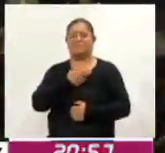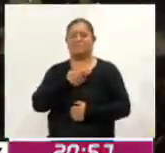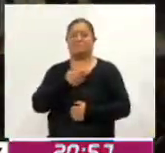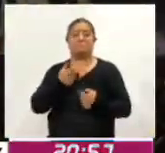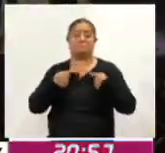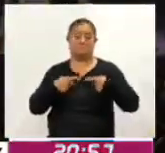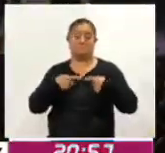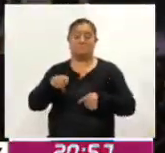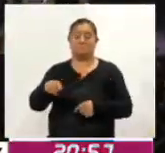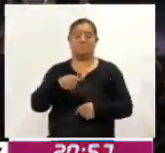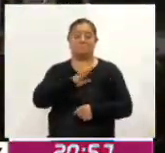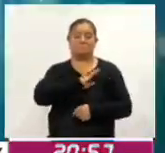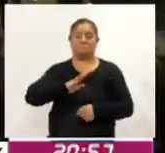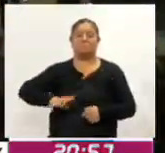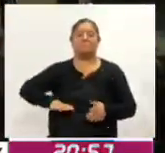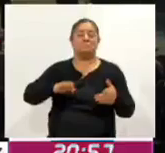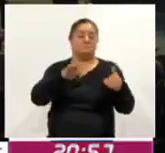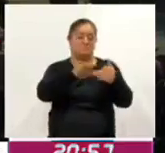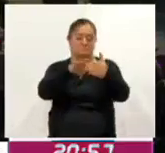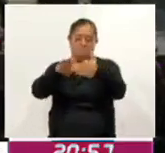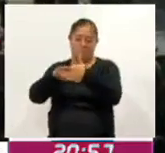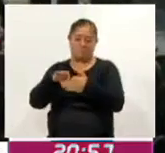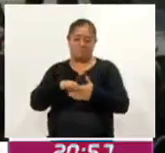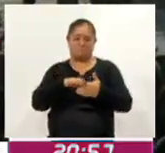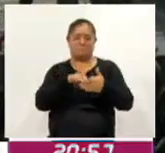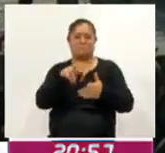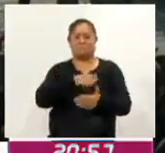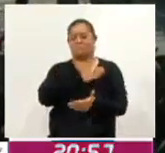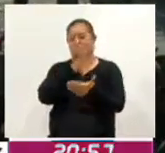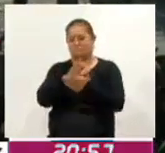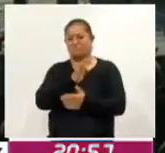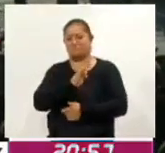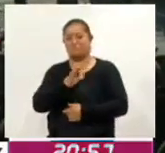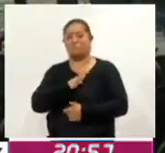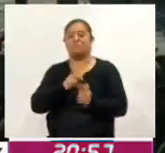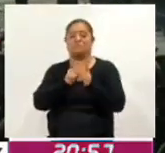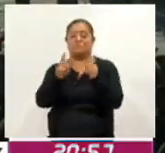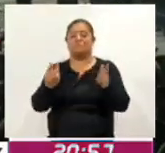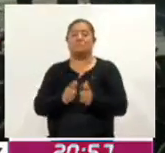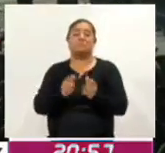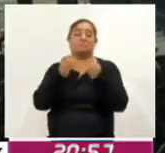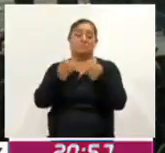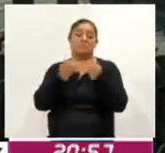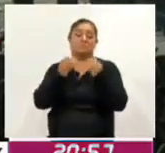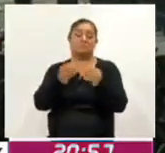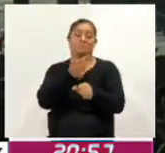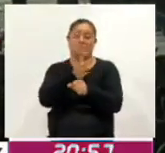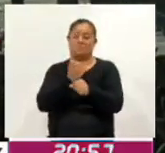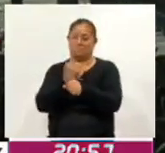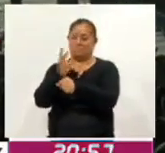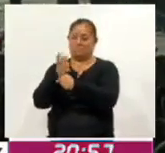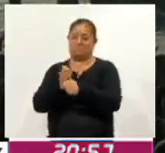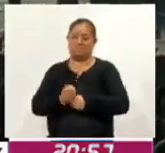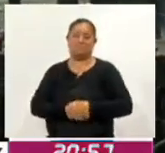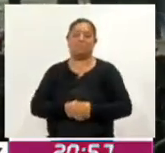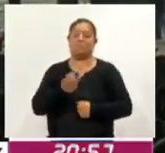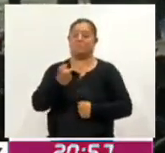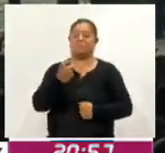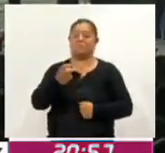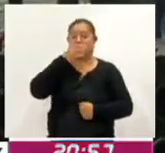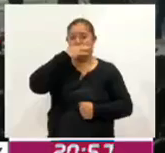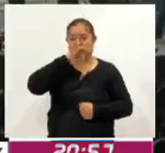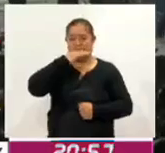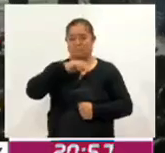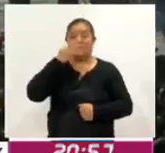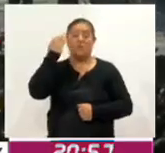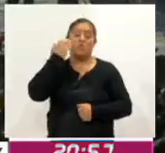supuesto, a que asistan, pues todavía faltan varios grupos invitados y este es un festejo que va